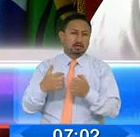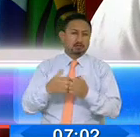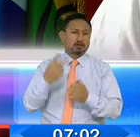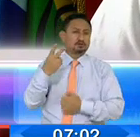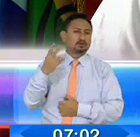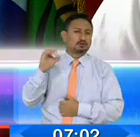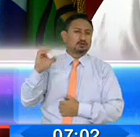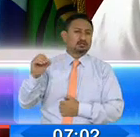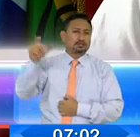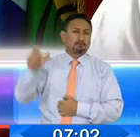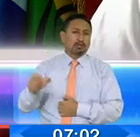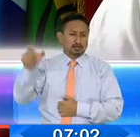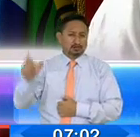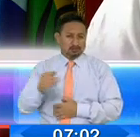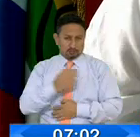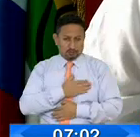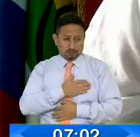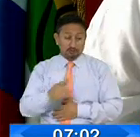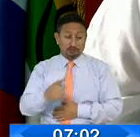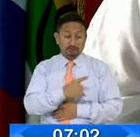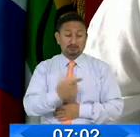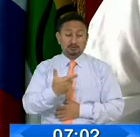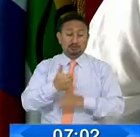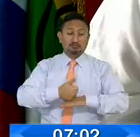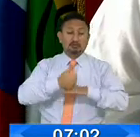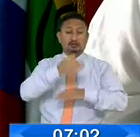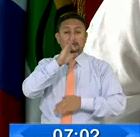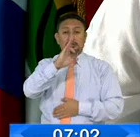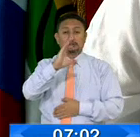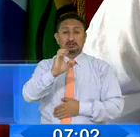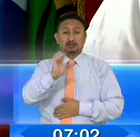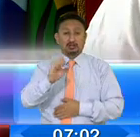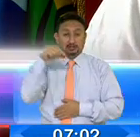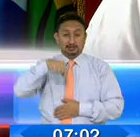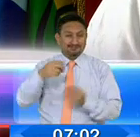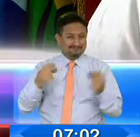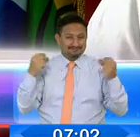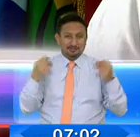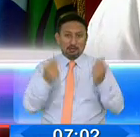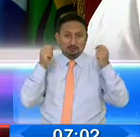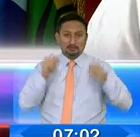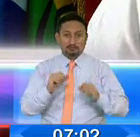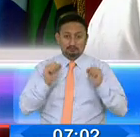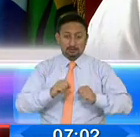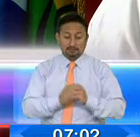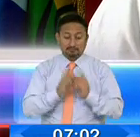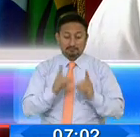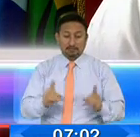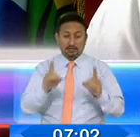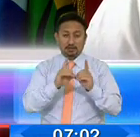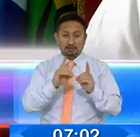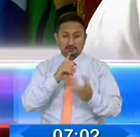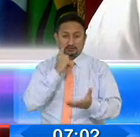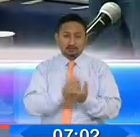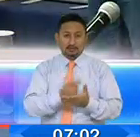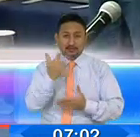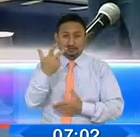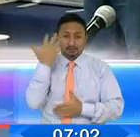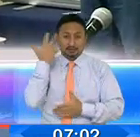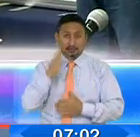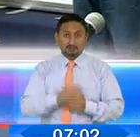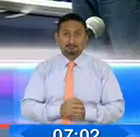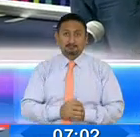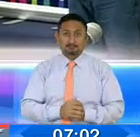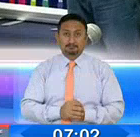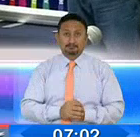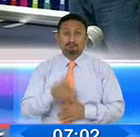200 personas nuestras y del Tribunal Contencioso Electoral, para tener eficacia y tener datos reales a los 3 días. Esto mientras